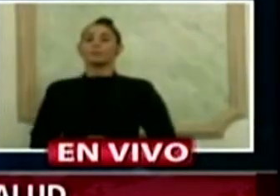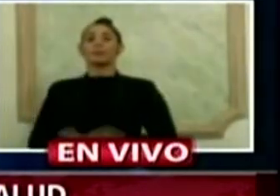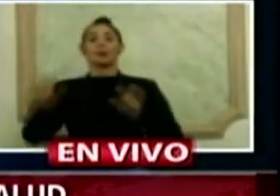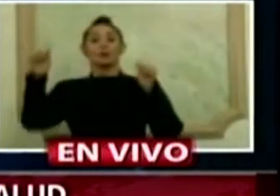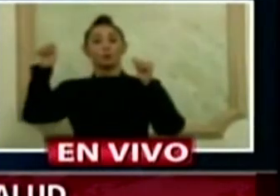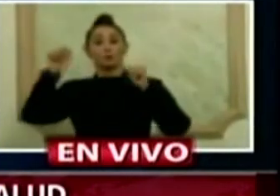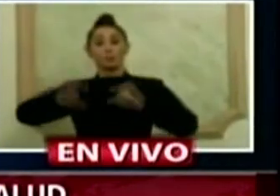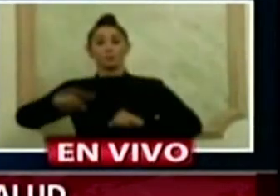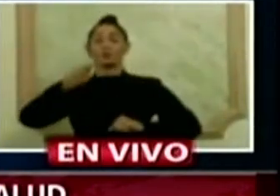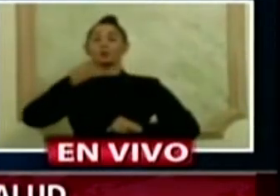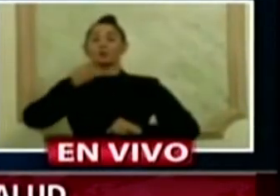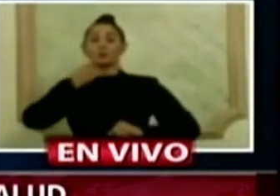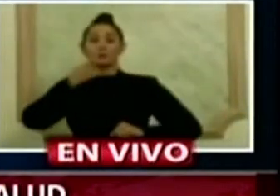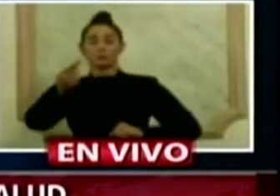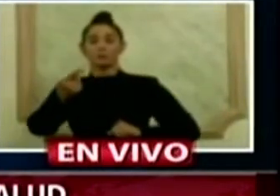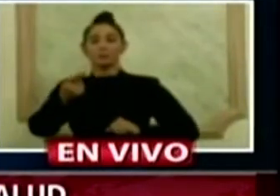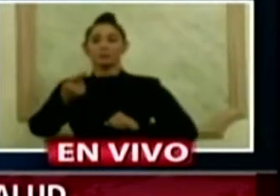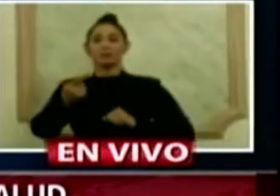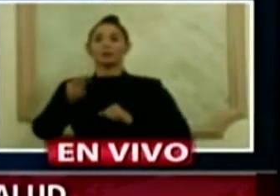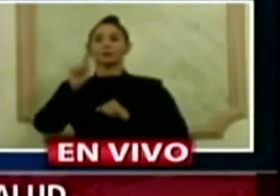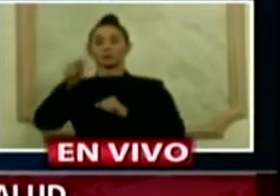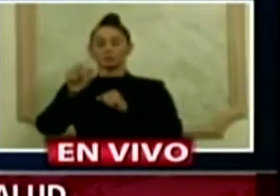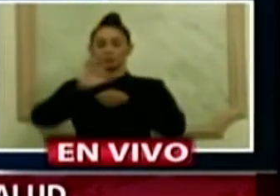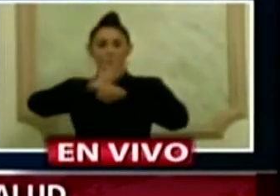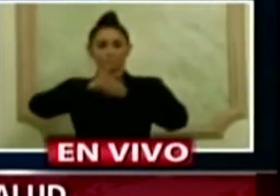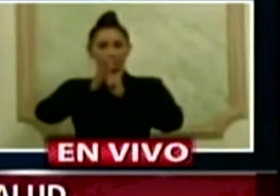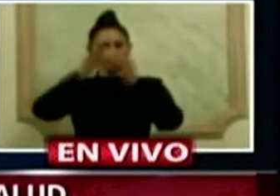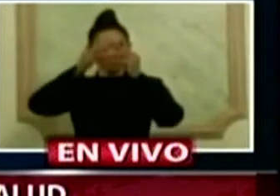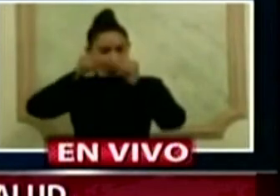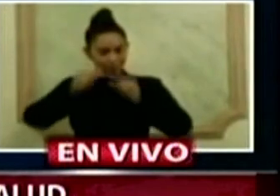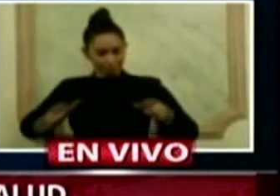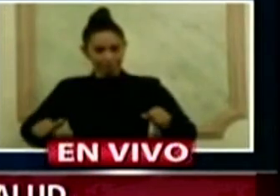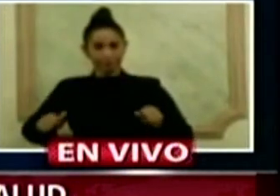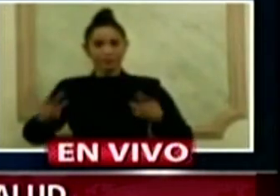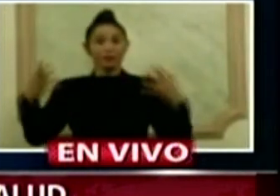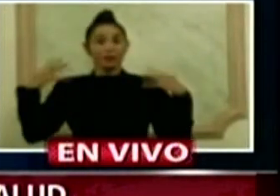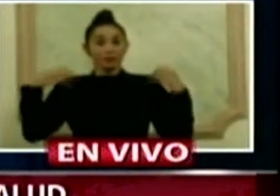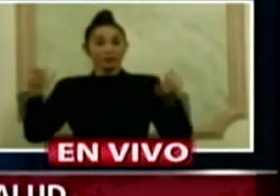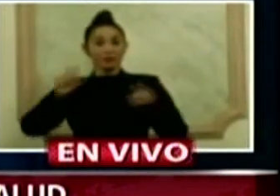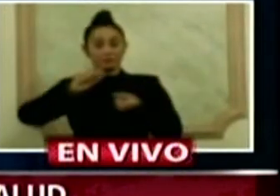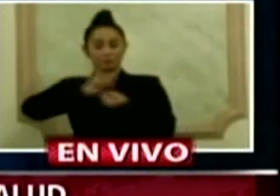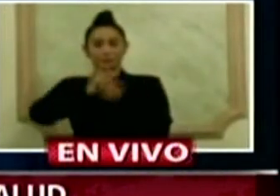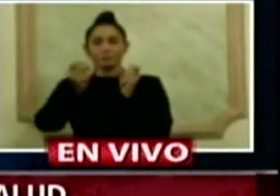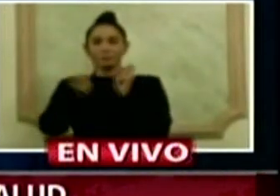vamos a vencer el COVID y que la salud va a cambiar para siempre.